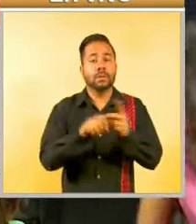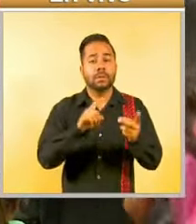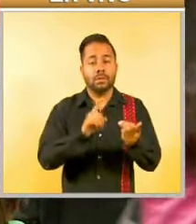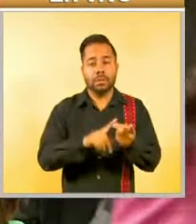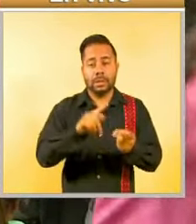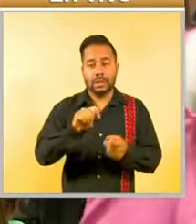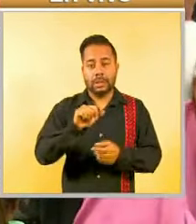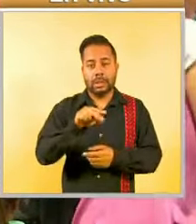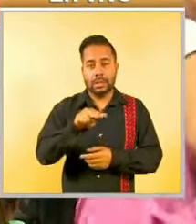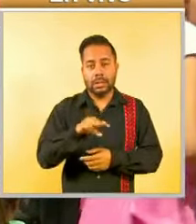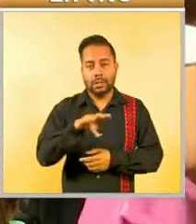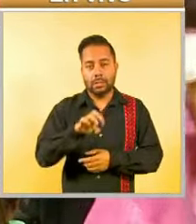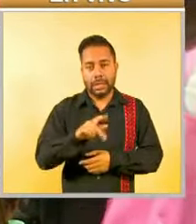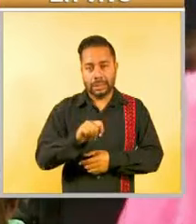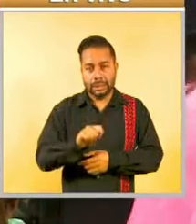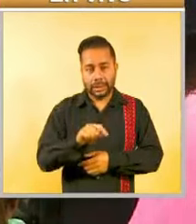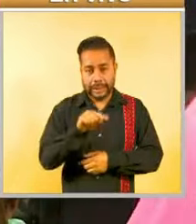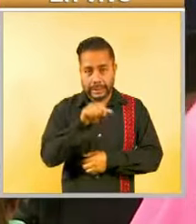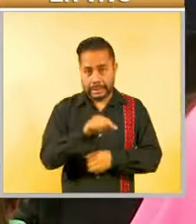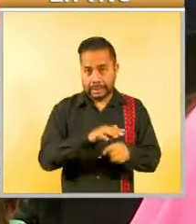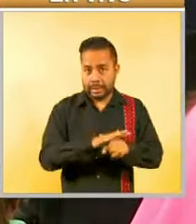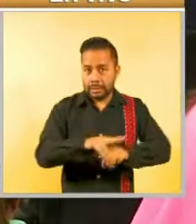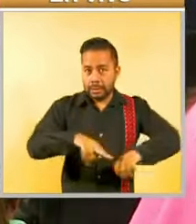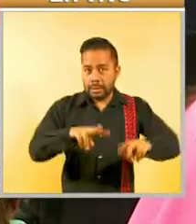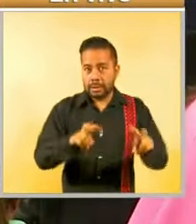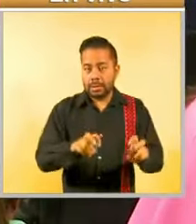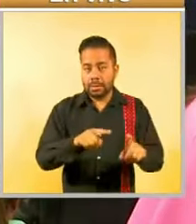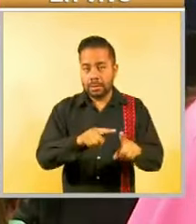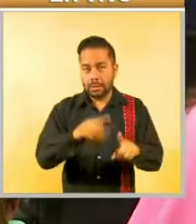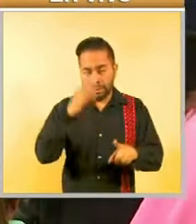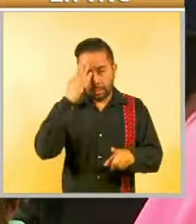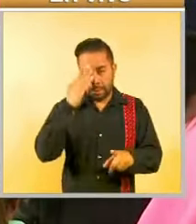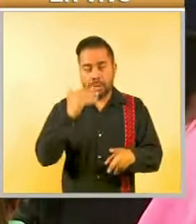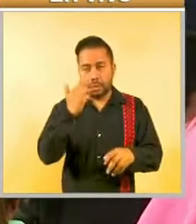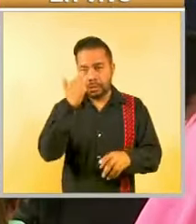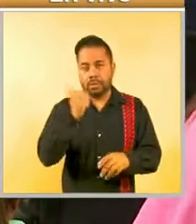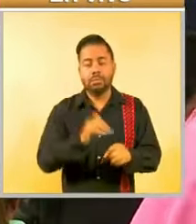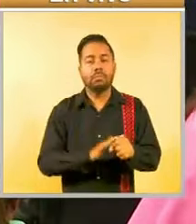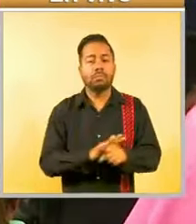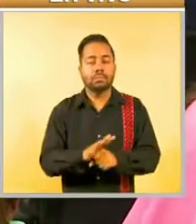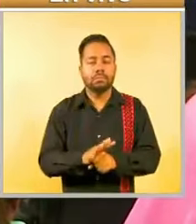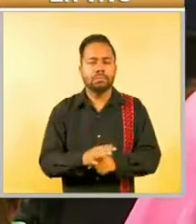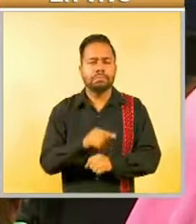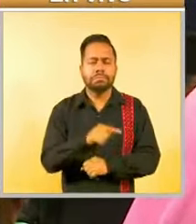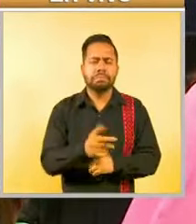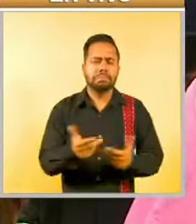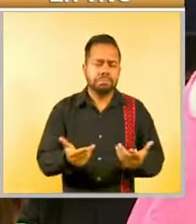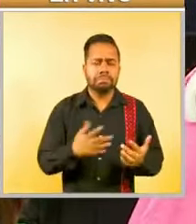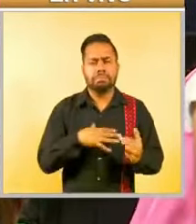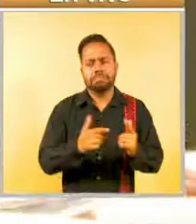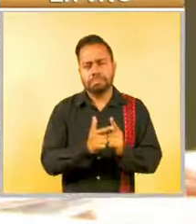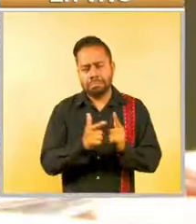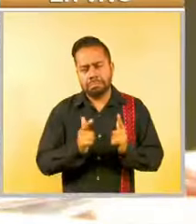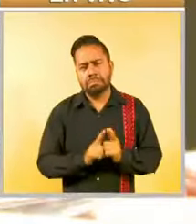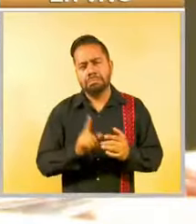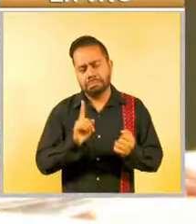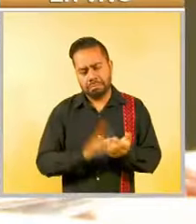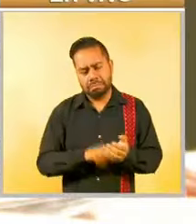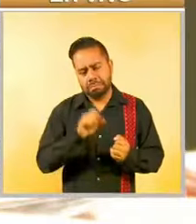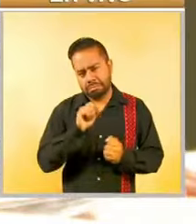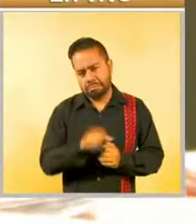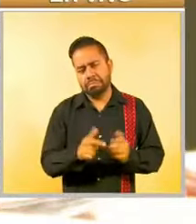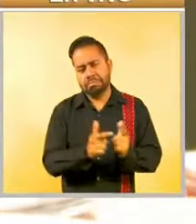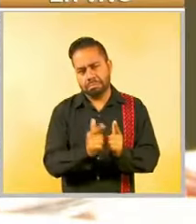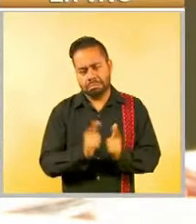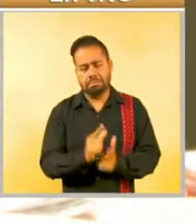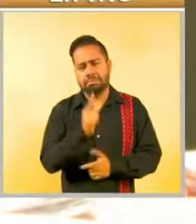tanet eh ahí el tema el tema principalmente se da porque pues había grupos dentro de la misma los